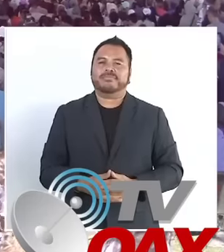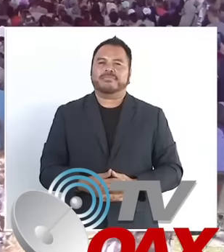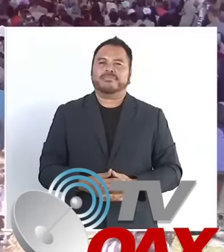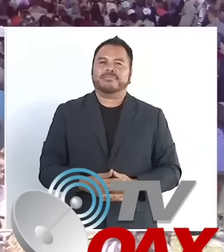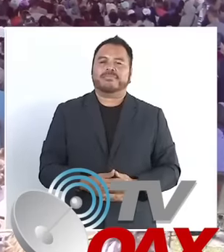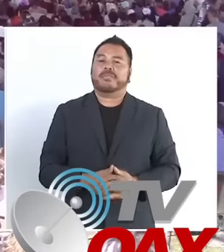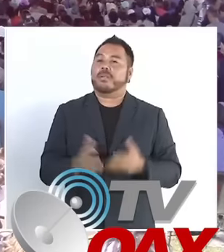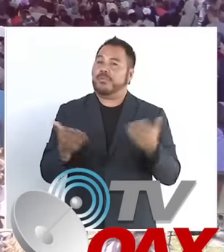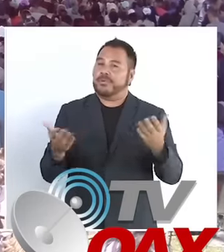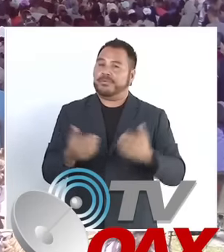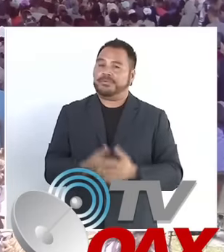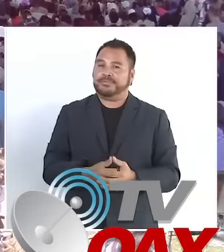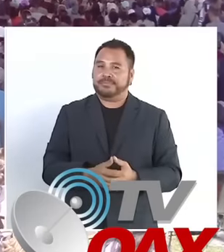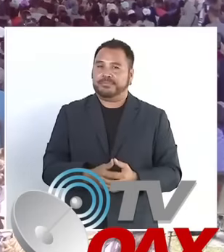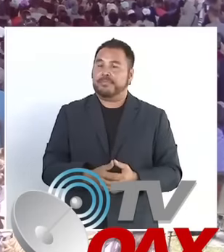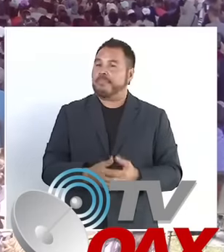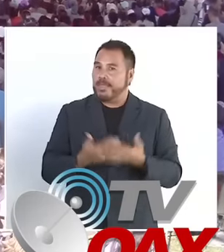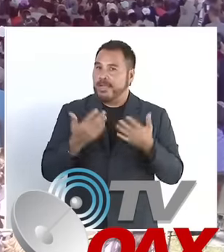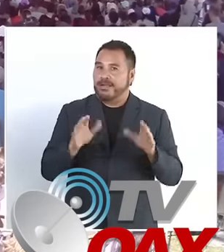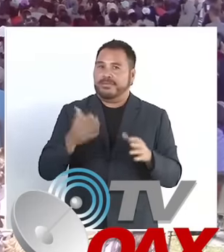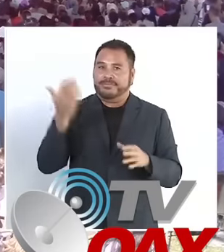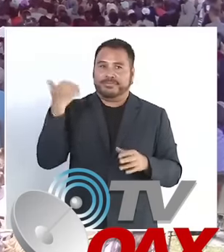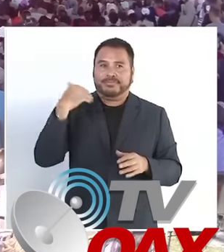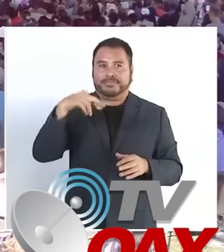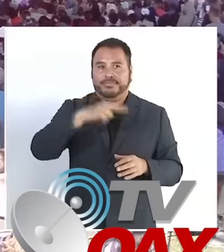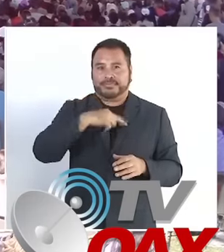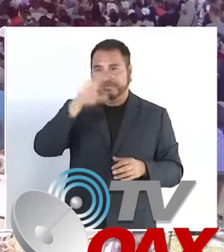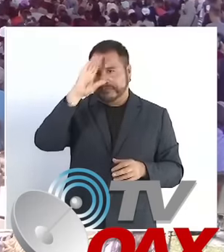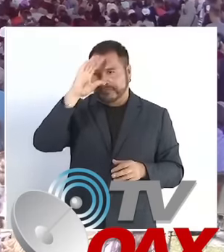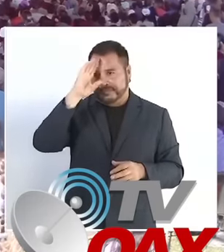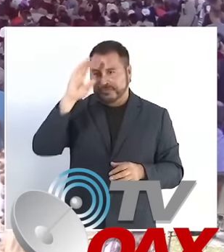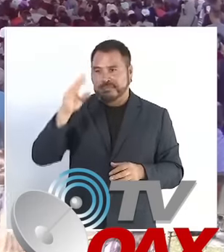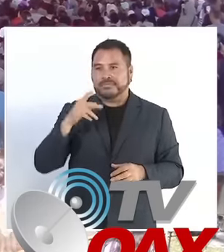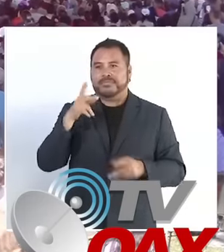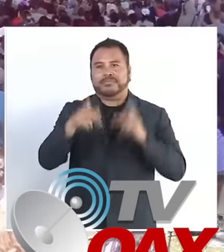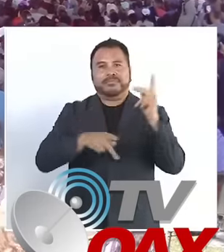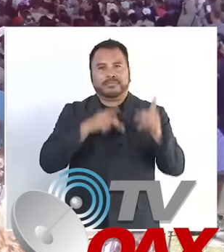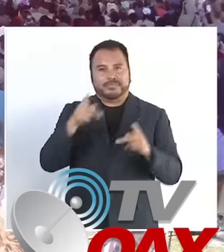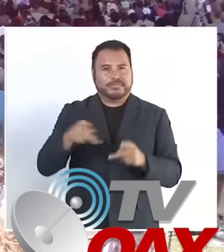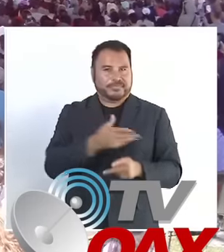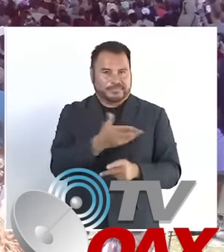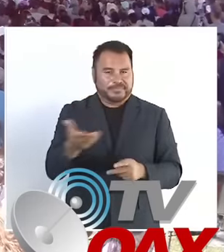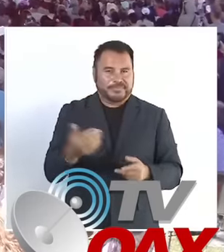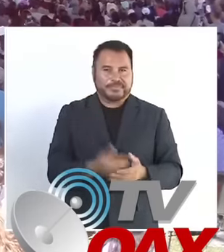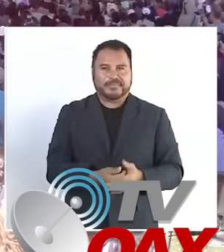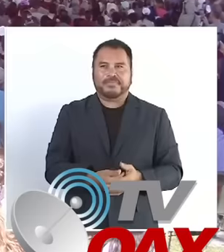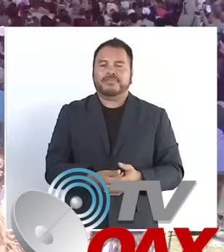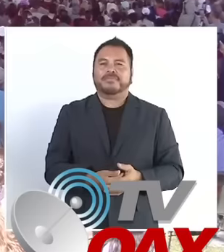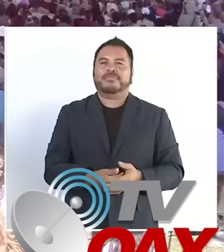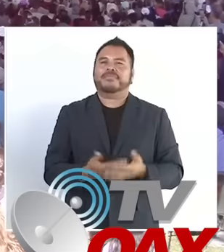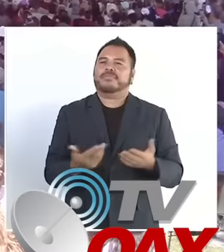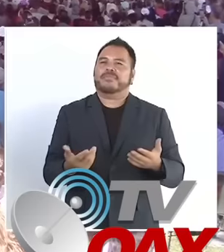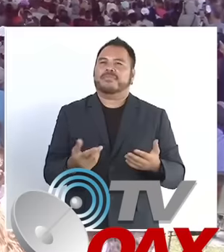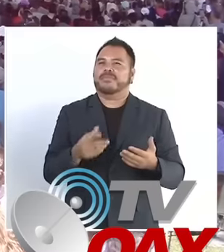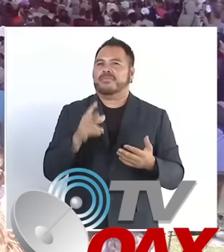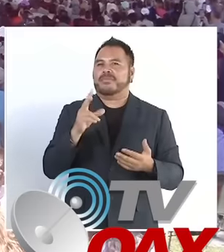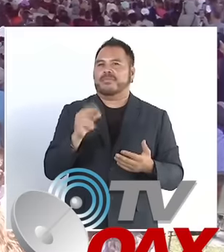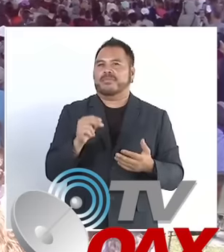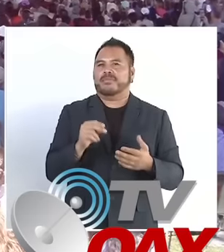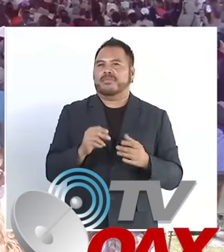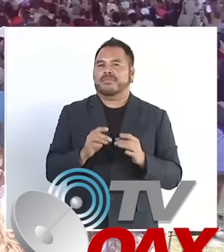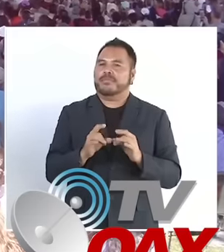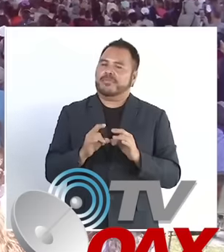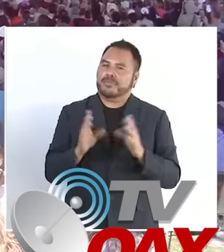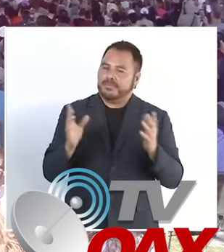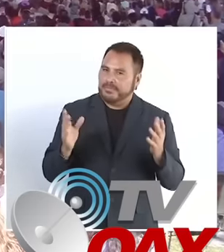Bueno, pues ya teníamos pensado visitarles. No fue por esto,